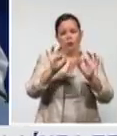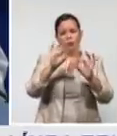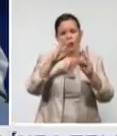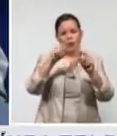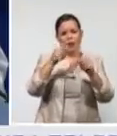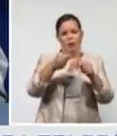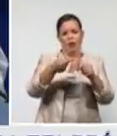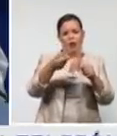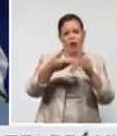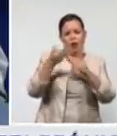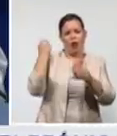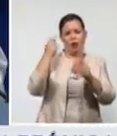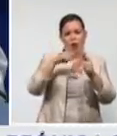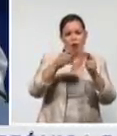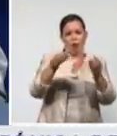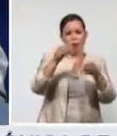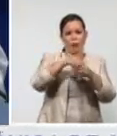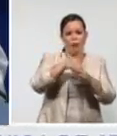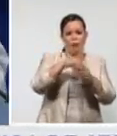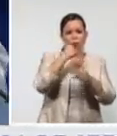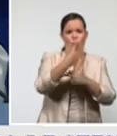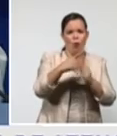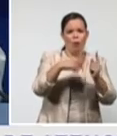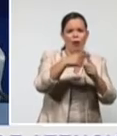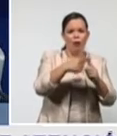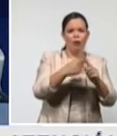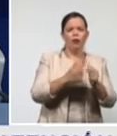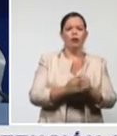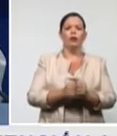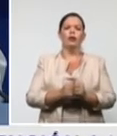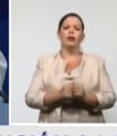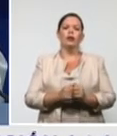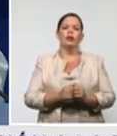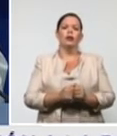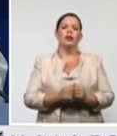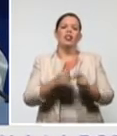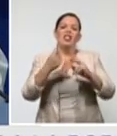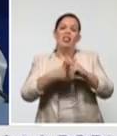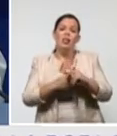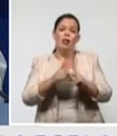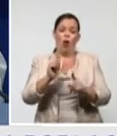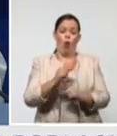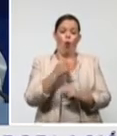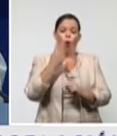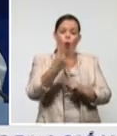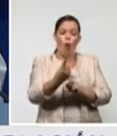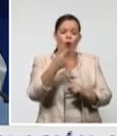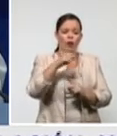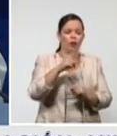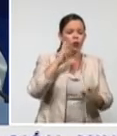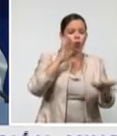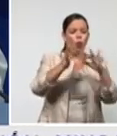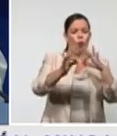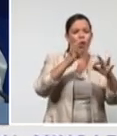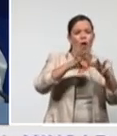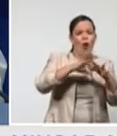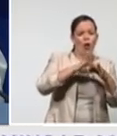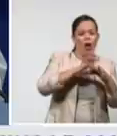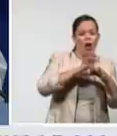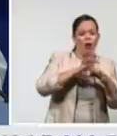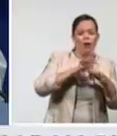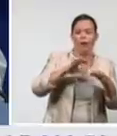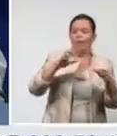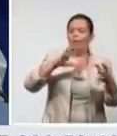y un paciente que estaba de cuidado pasó a estado crítico. Yo